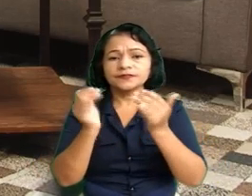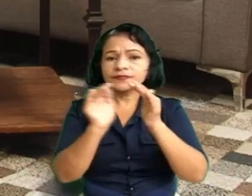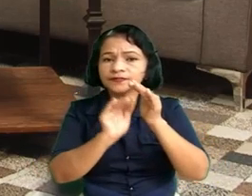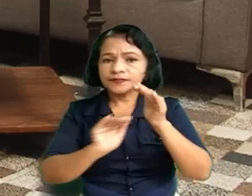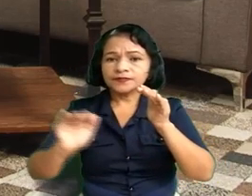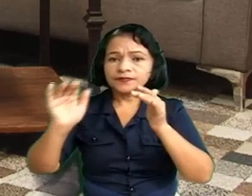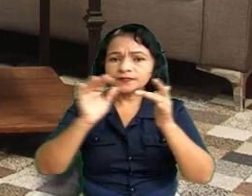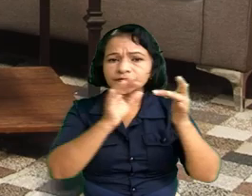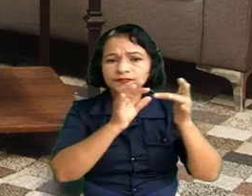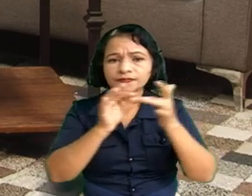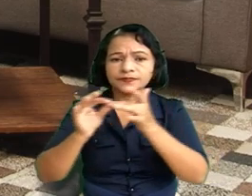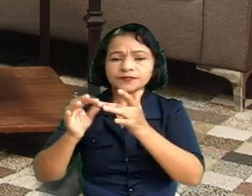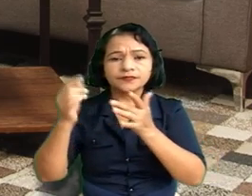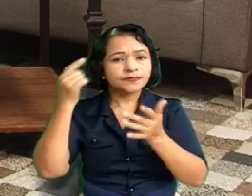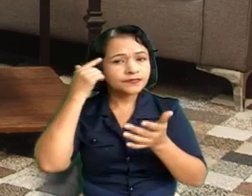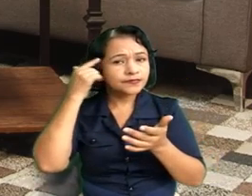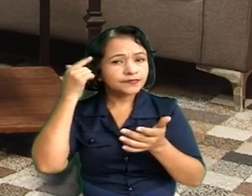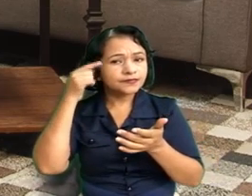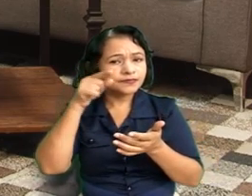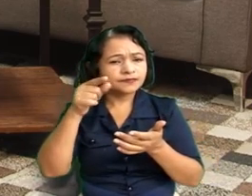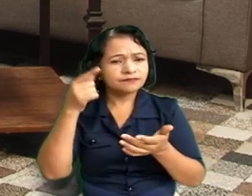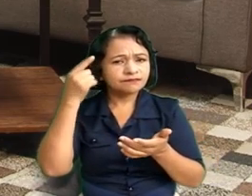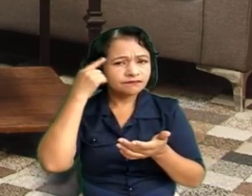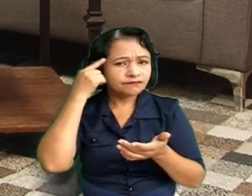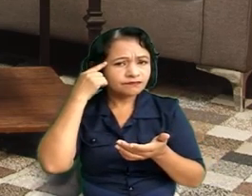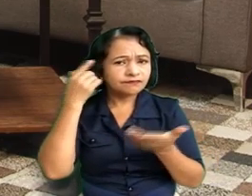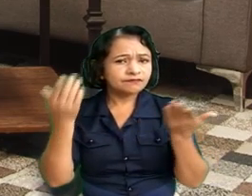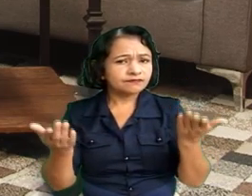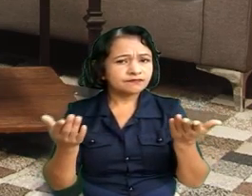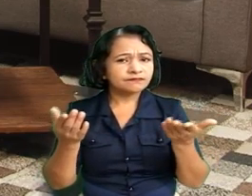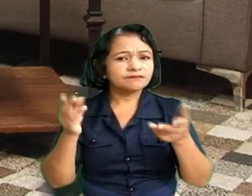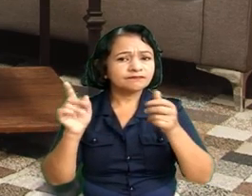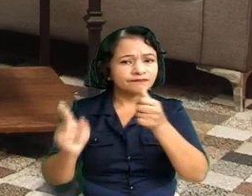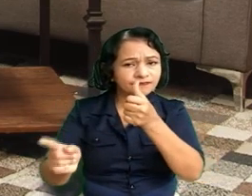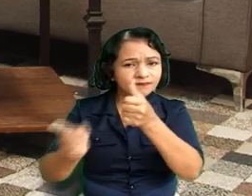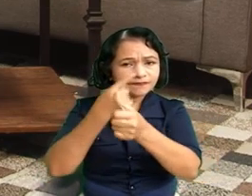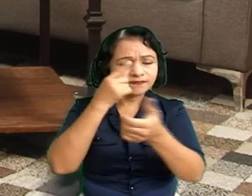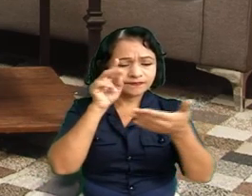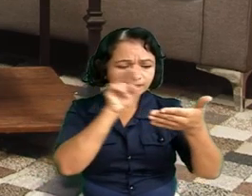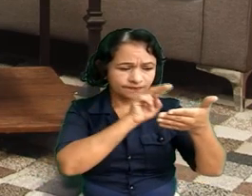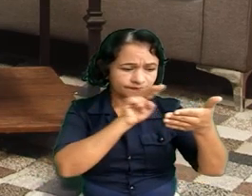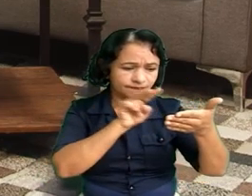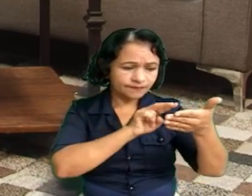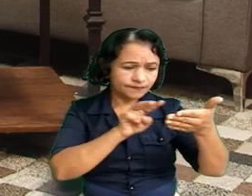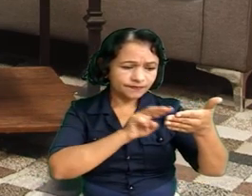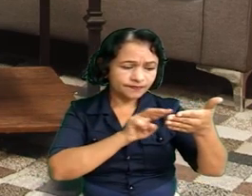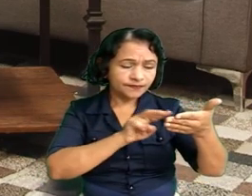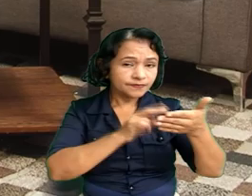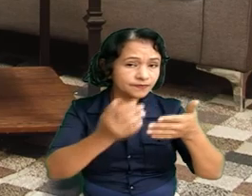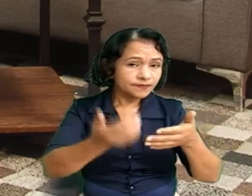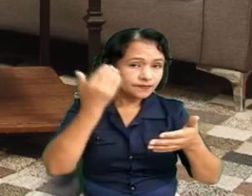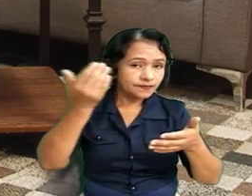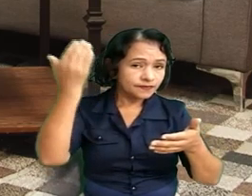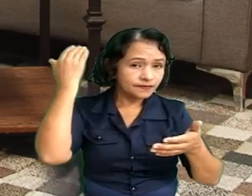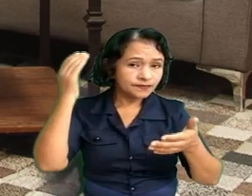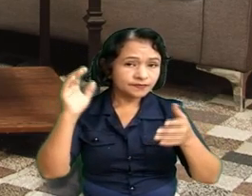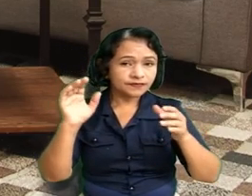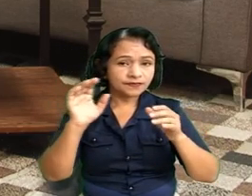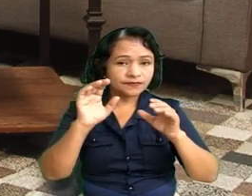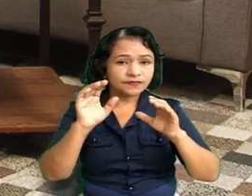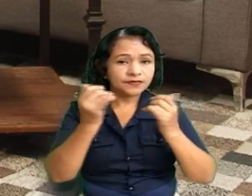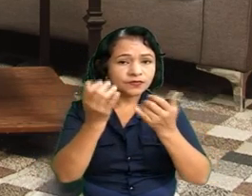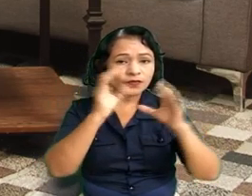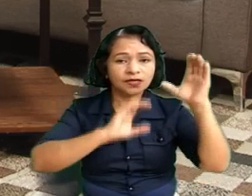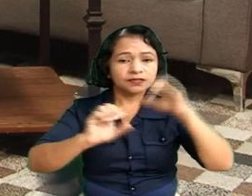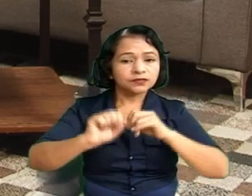superficiales, porque creo que cuando vas a emitir un juicio tenés que ir a leer. Y yo te decía, la historia es una ciencia social que tiene dos